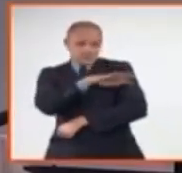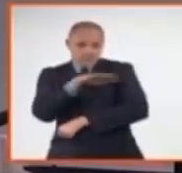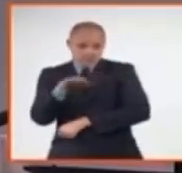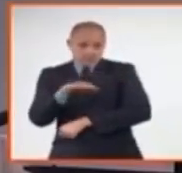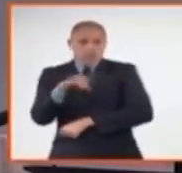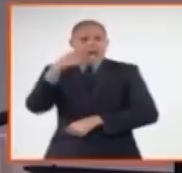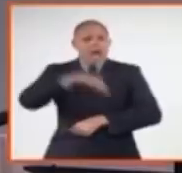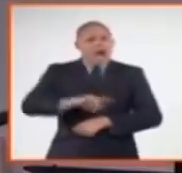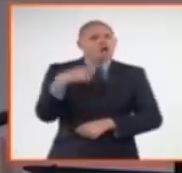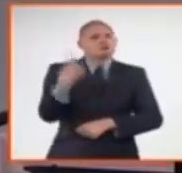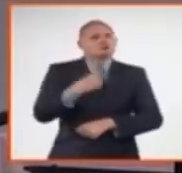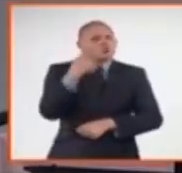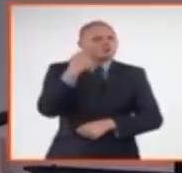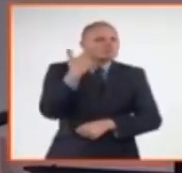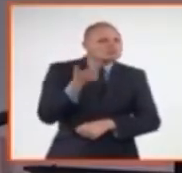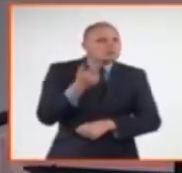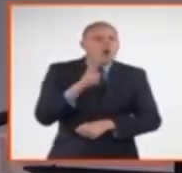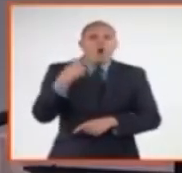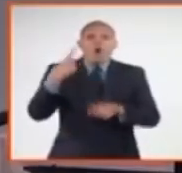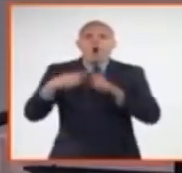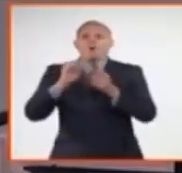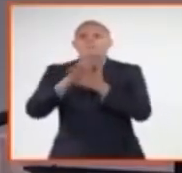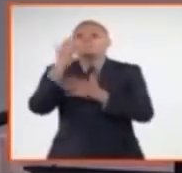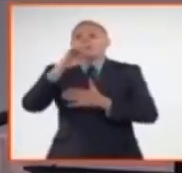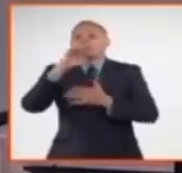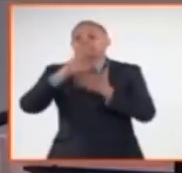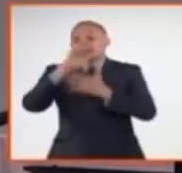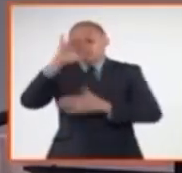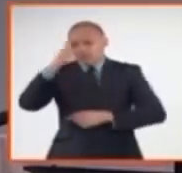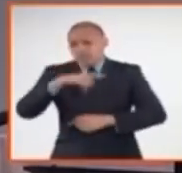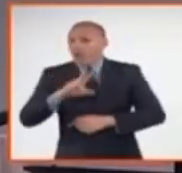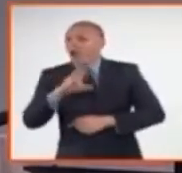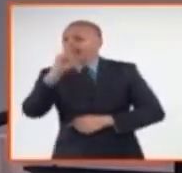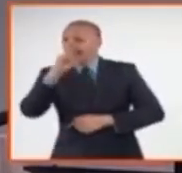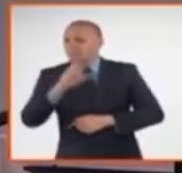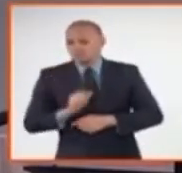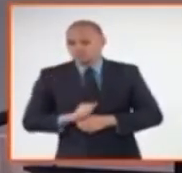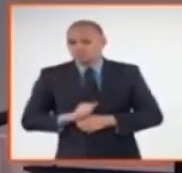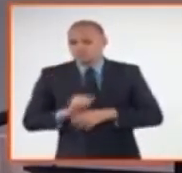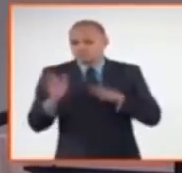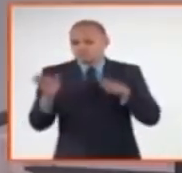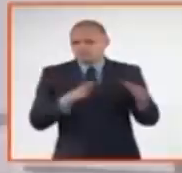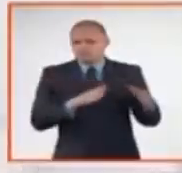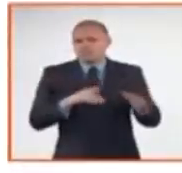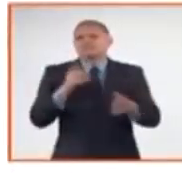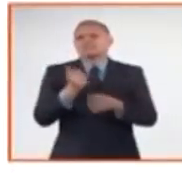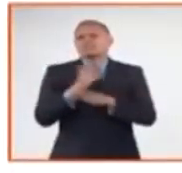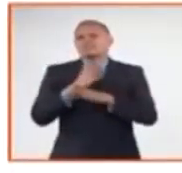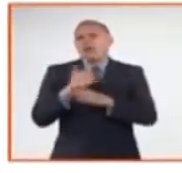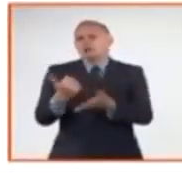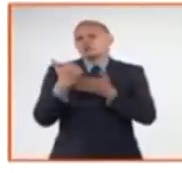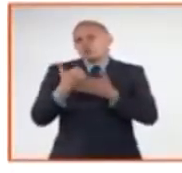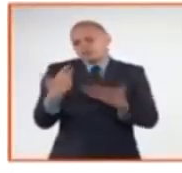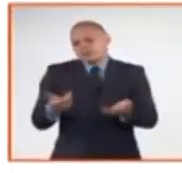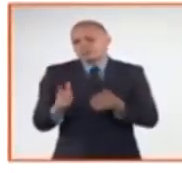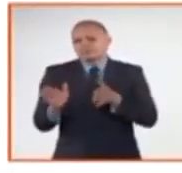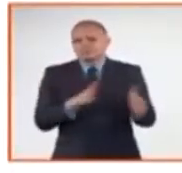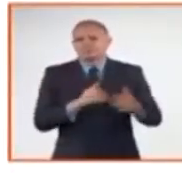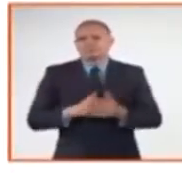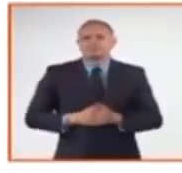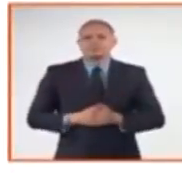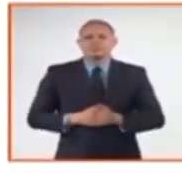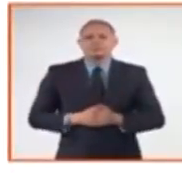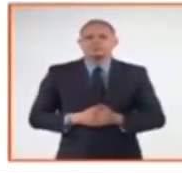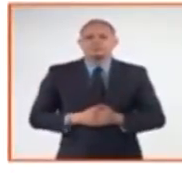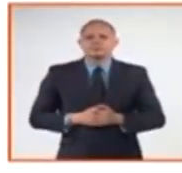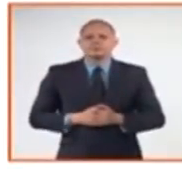y realmente hay otro dato que además nos estimula mucho que es la lámina siguiente que se refiere a que cuando se evaluó también por el ipec